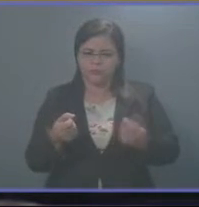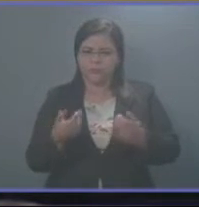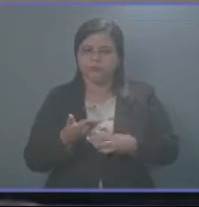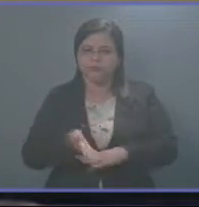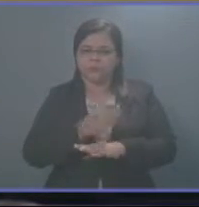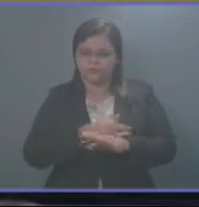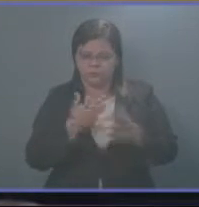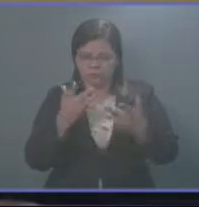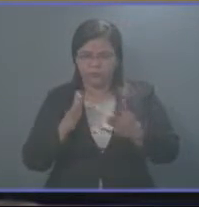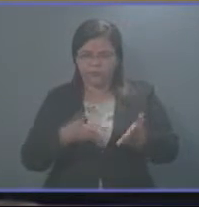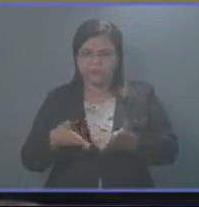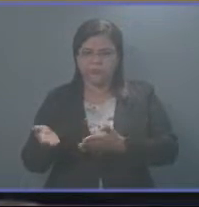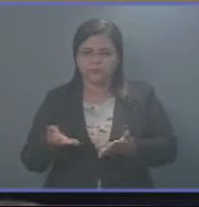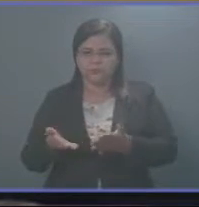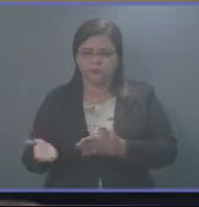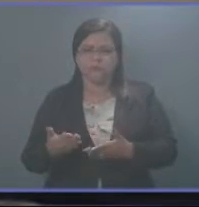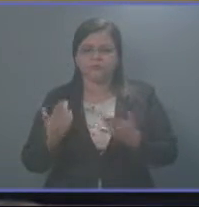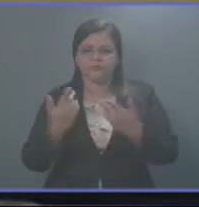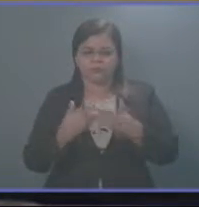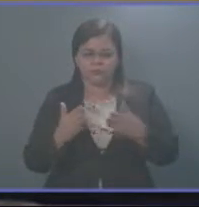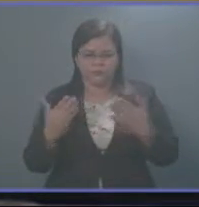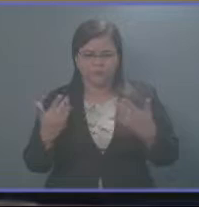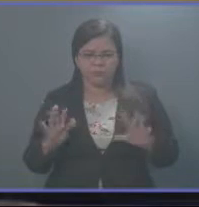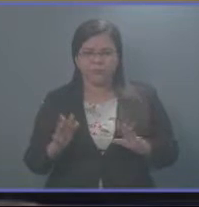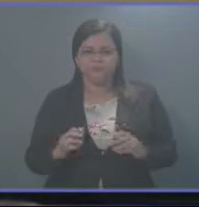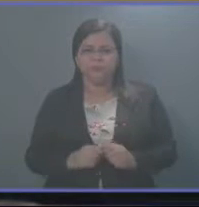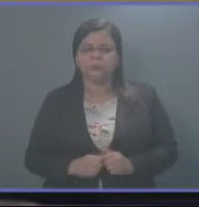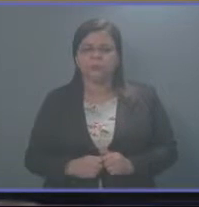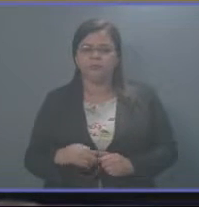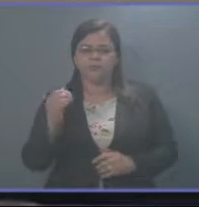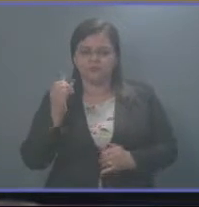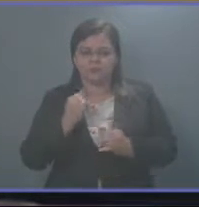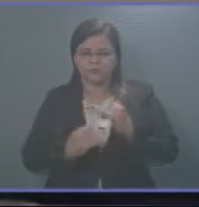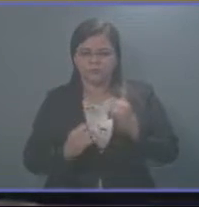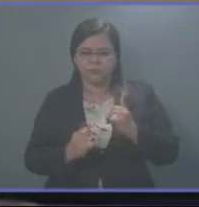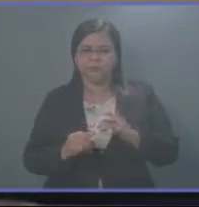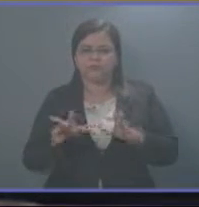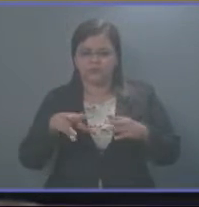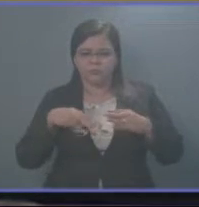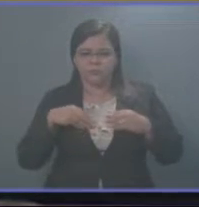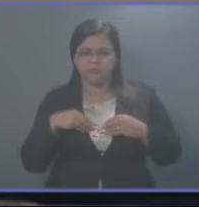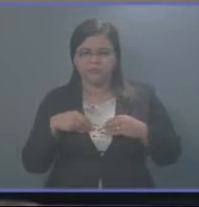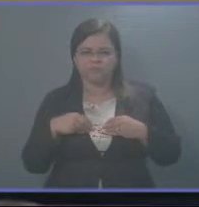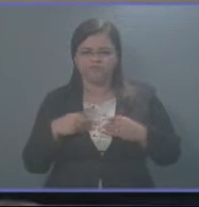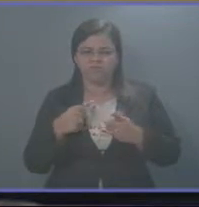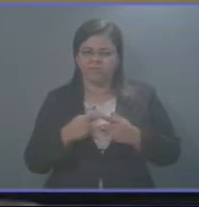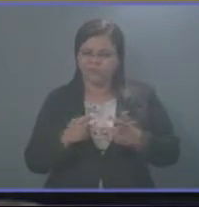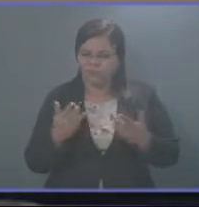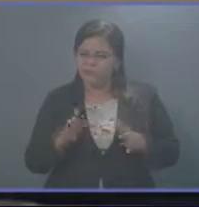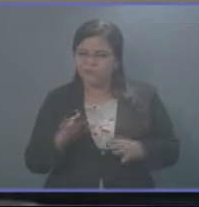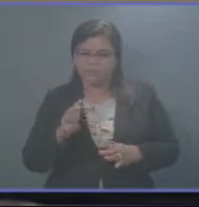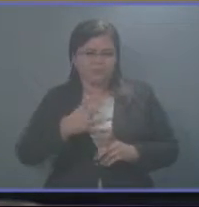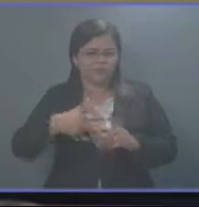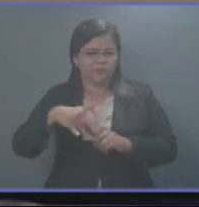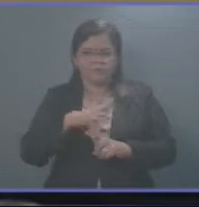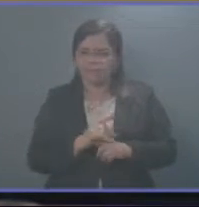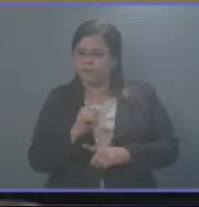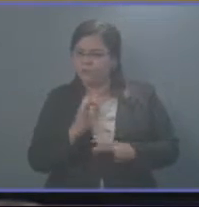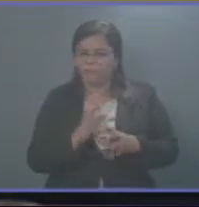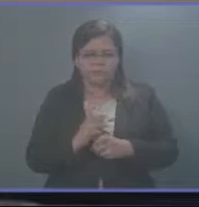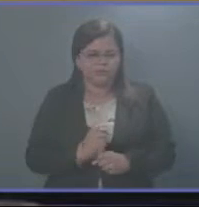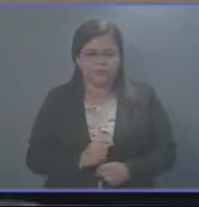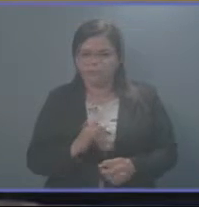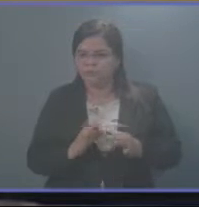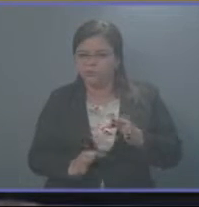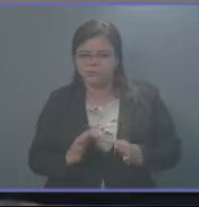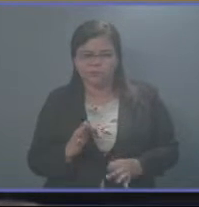servicio, ocasionándoles a estos últimos una situación de inseguridad jurídica, puesto que hasta la fecha